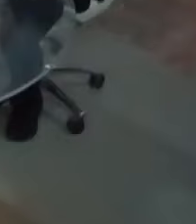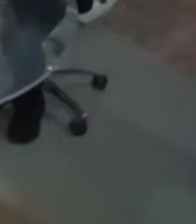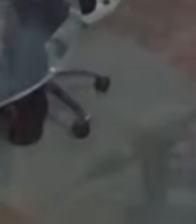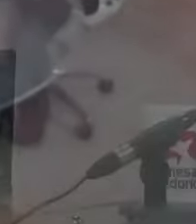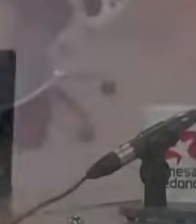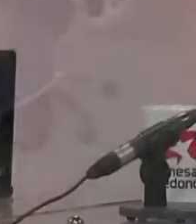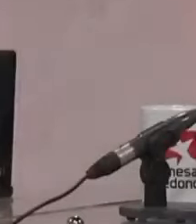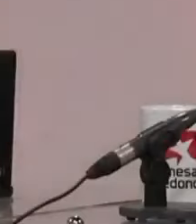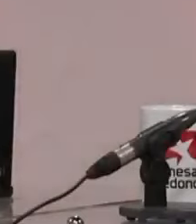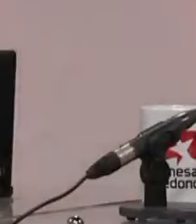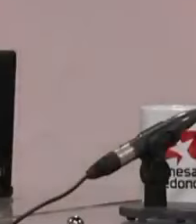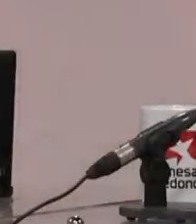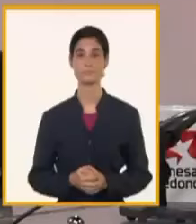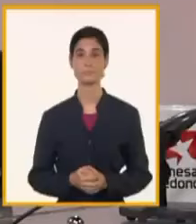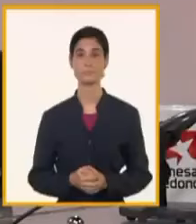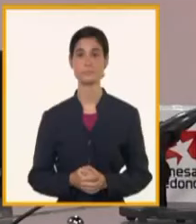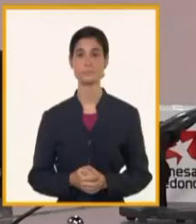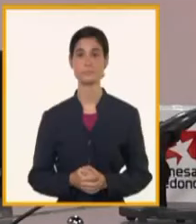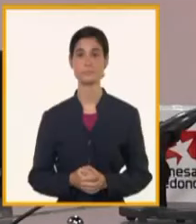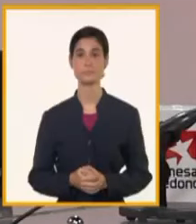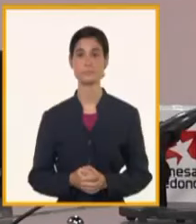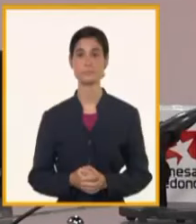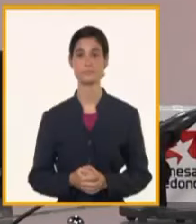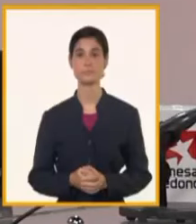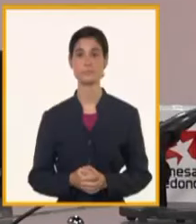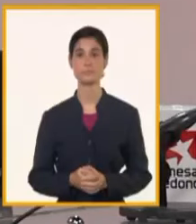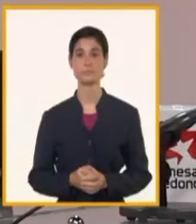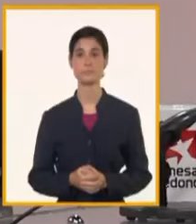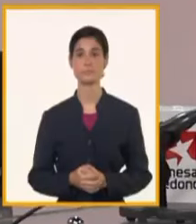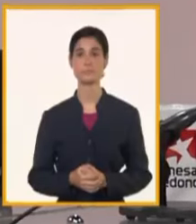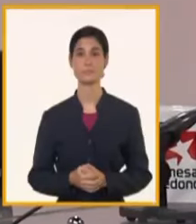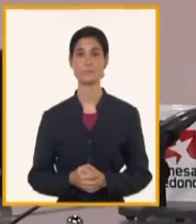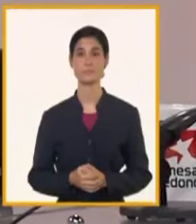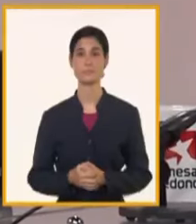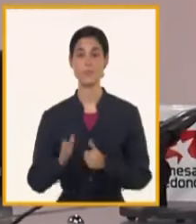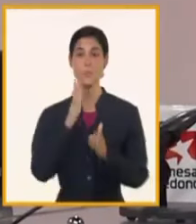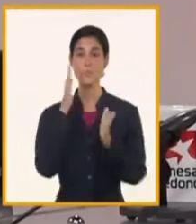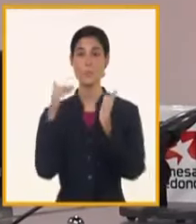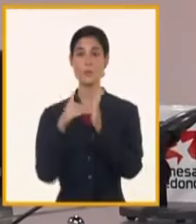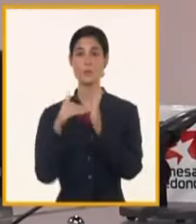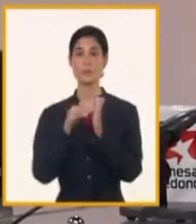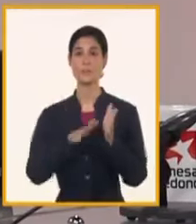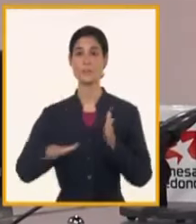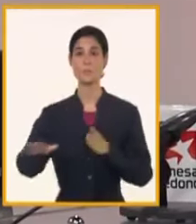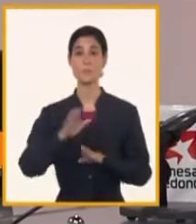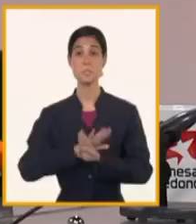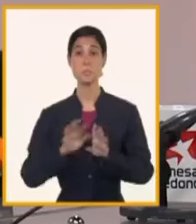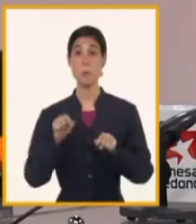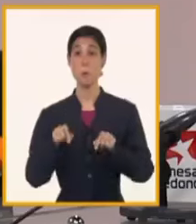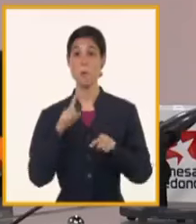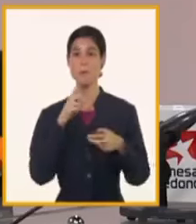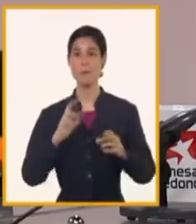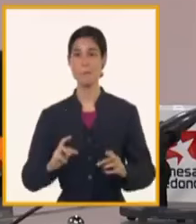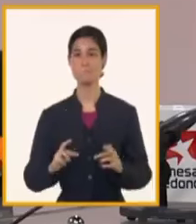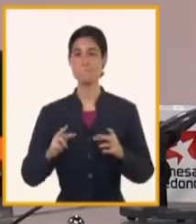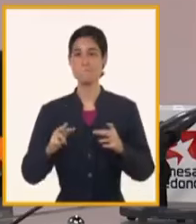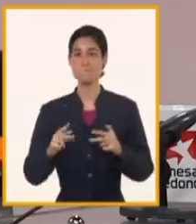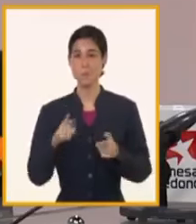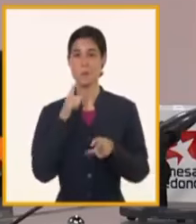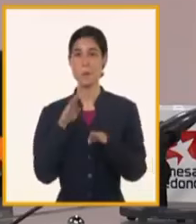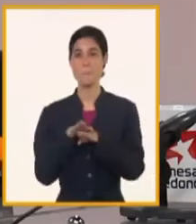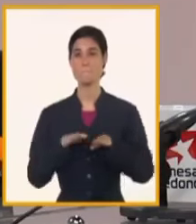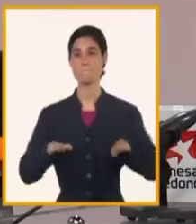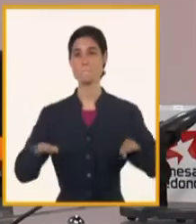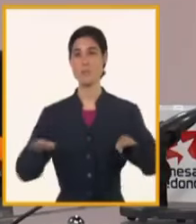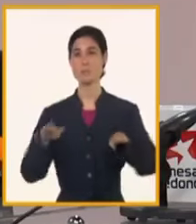ha Muy buenas tardes estimados televidentes y radioyentes estamos de vuelta en la mesa redonda hoy para hablar de un tema de Máximo